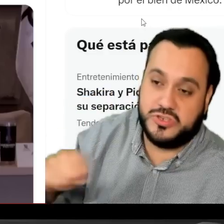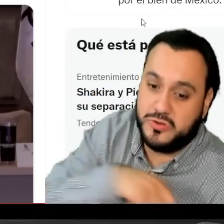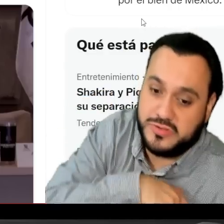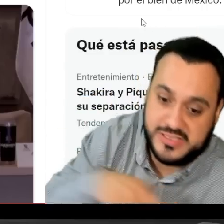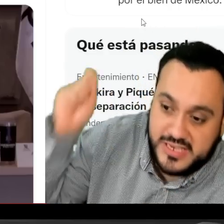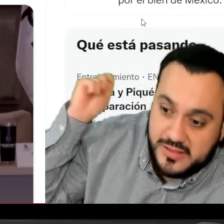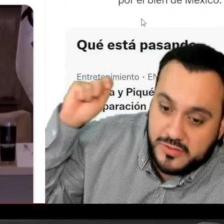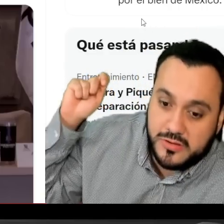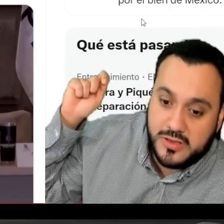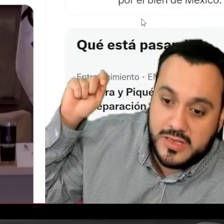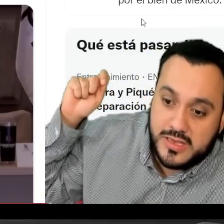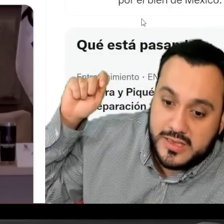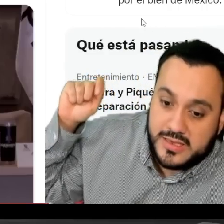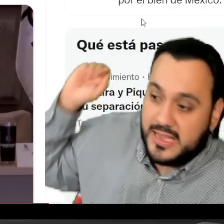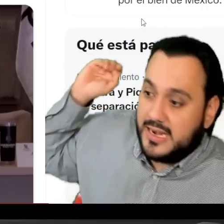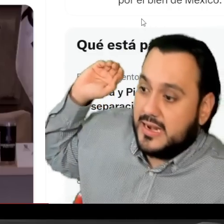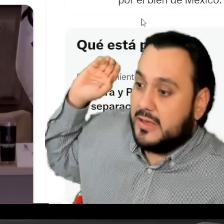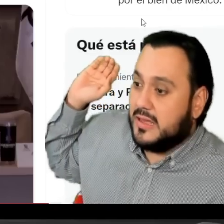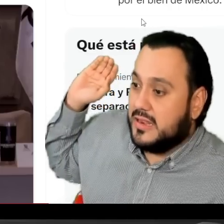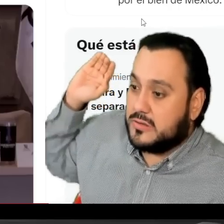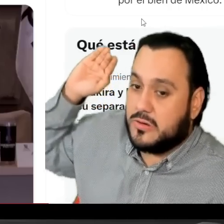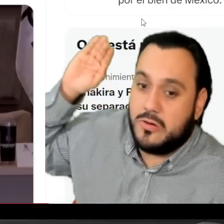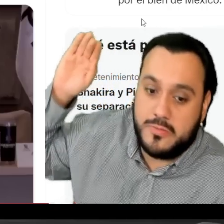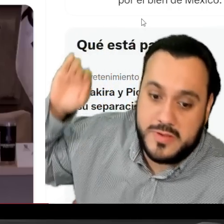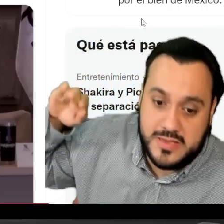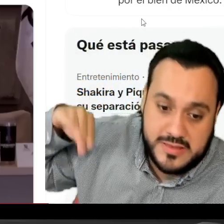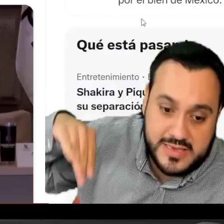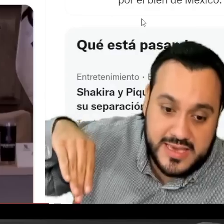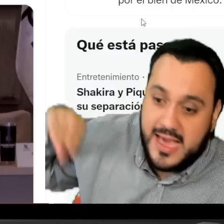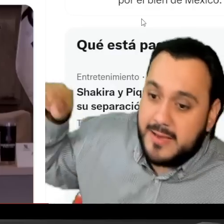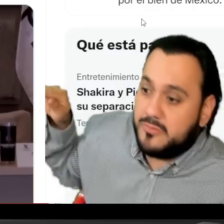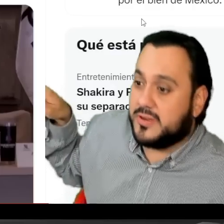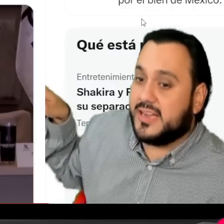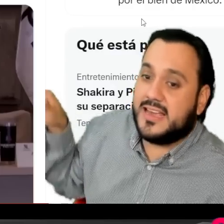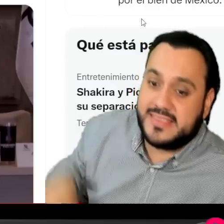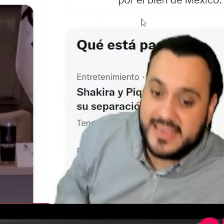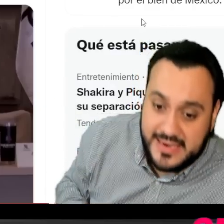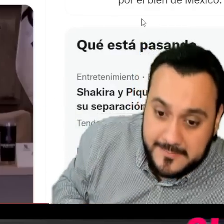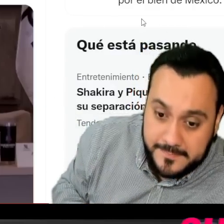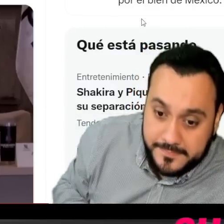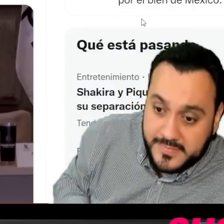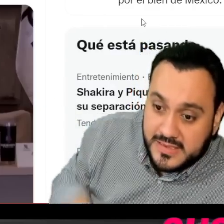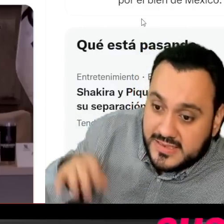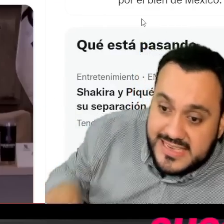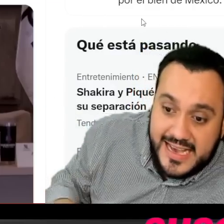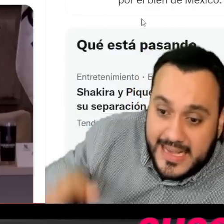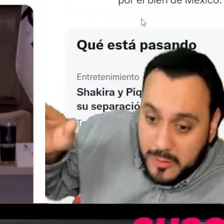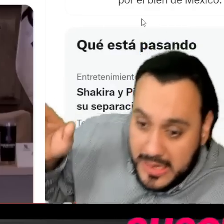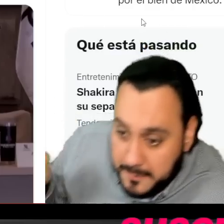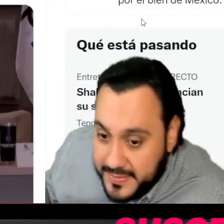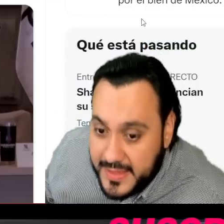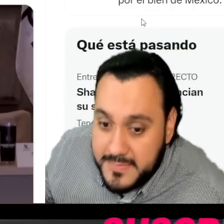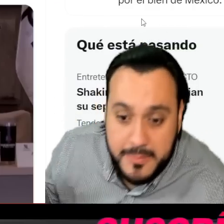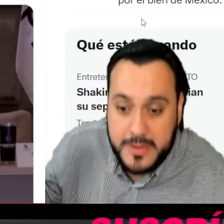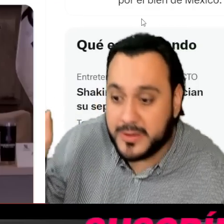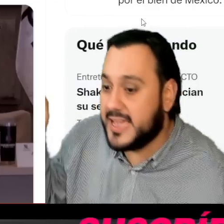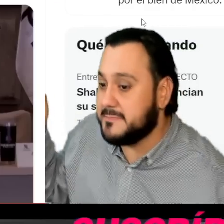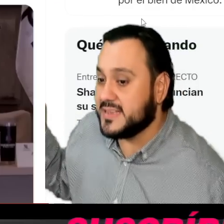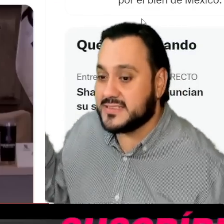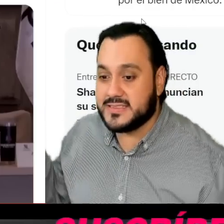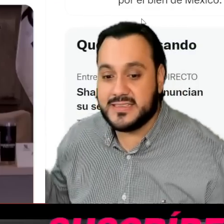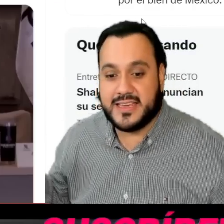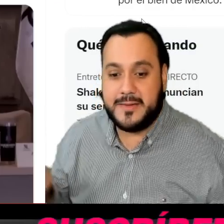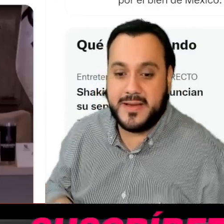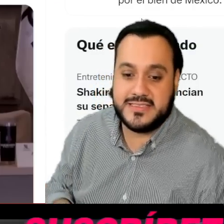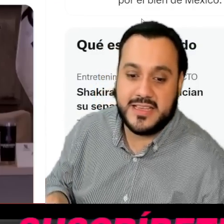oposición diciendo que en la alcoba que habló que gatel que acabó la pandemia bueno que hay